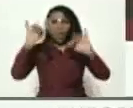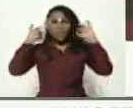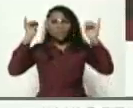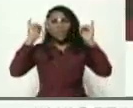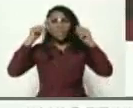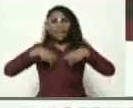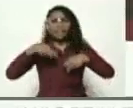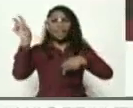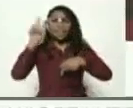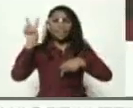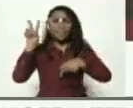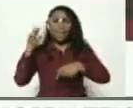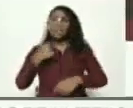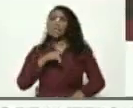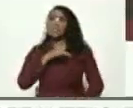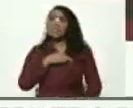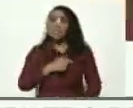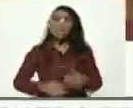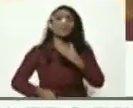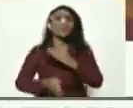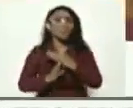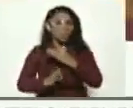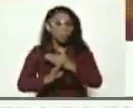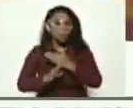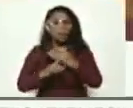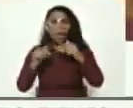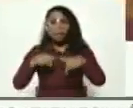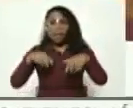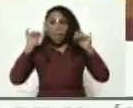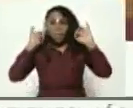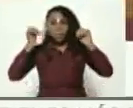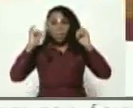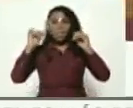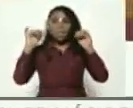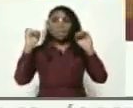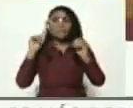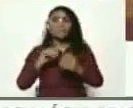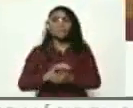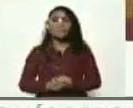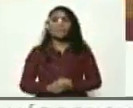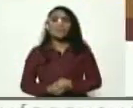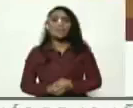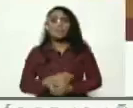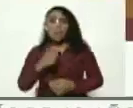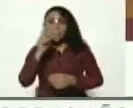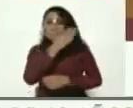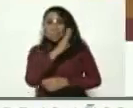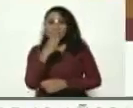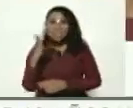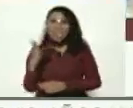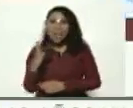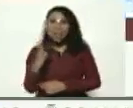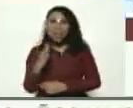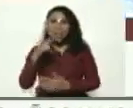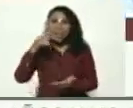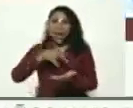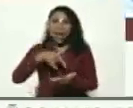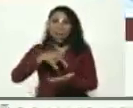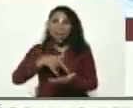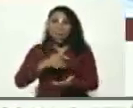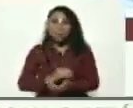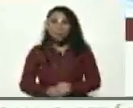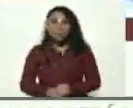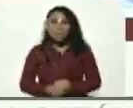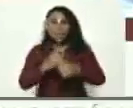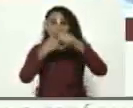Venezuela. Estamos todavía en la fiesta, en la celebración del bicentenario de Carabobo, y